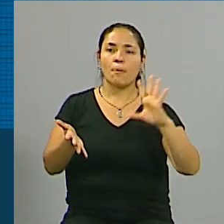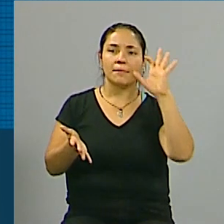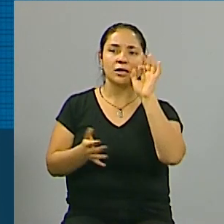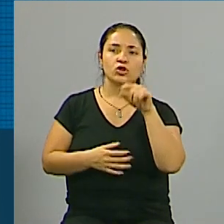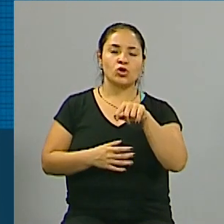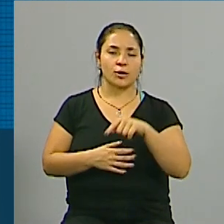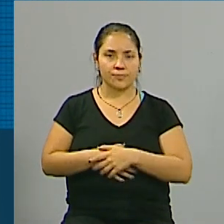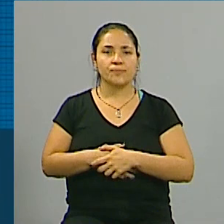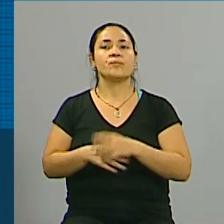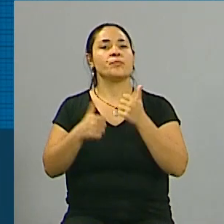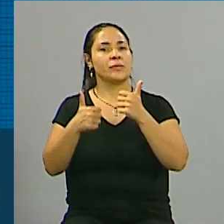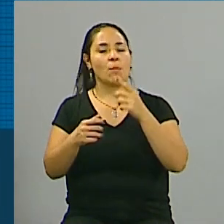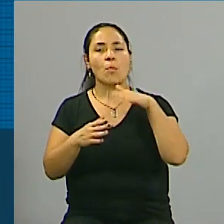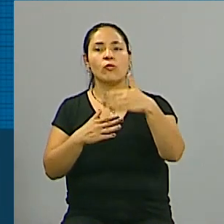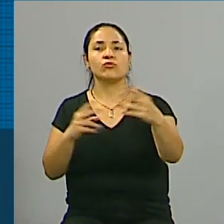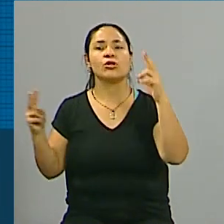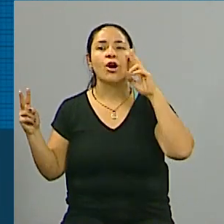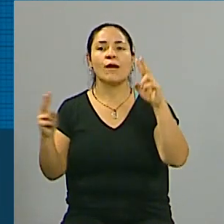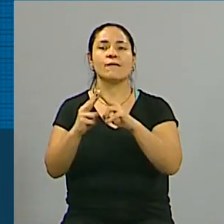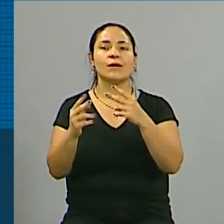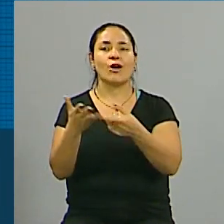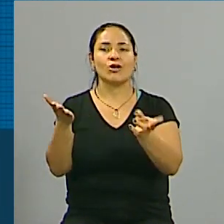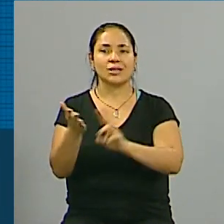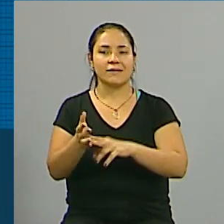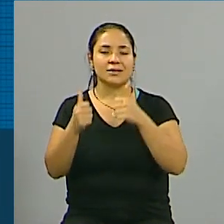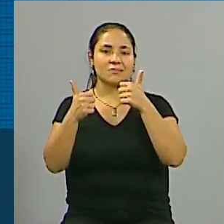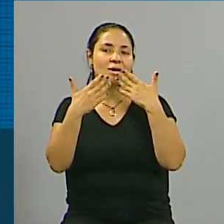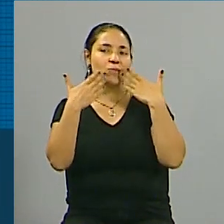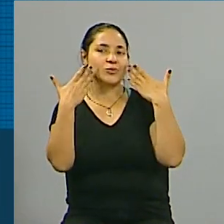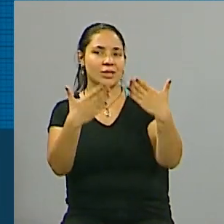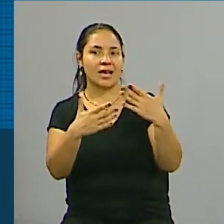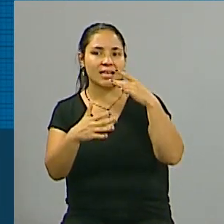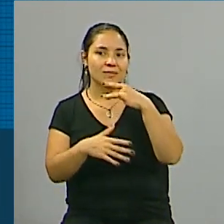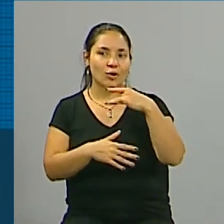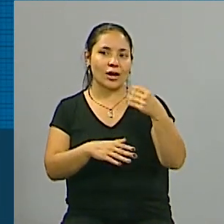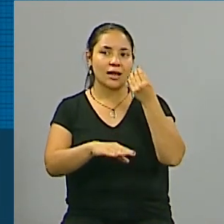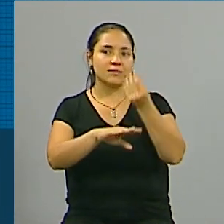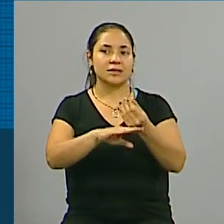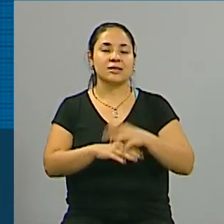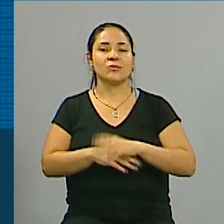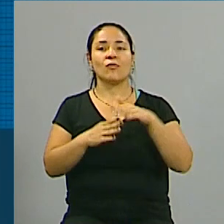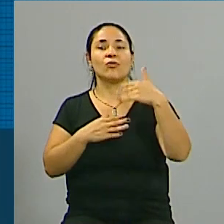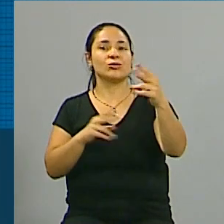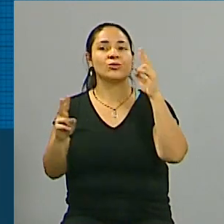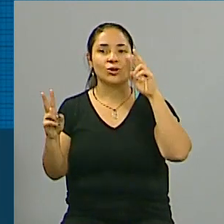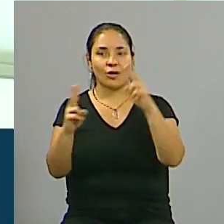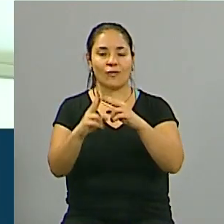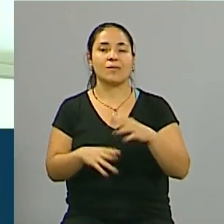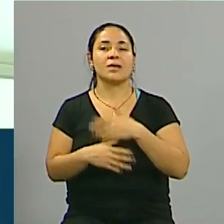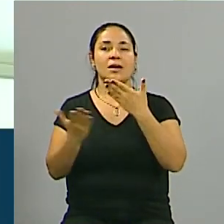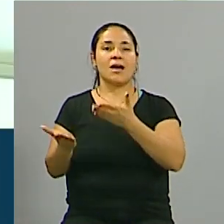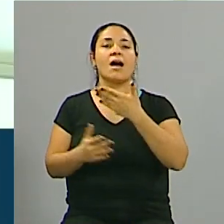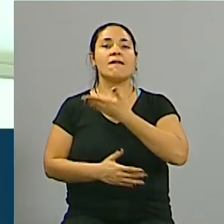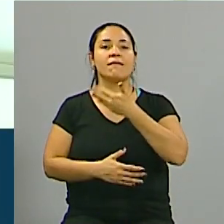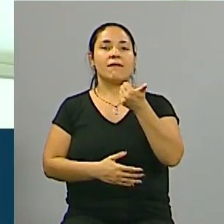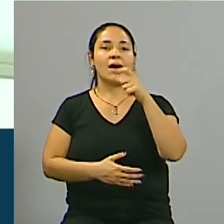argentina. Así es que seguramente nos volveremos a reencontrar en cualquier momento. Por favor, muchísimas gracias por la invitación. Hasta cualquier momento, entonces. Facundo